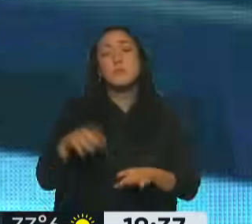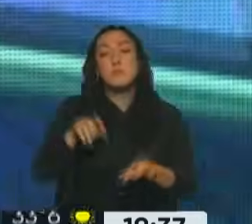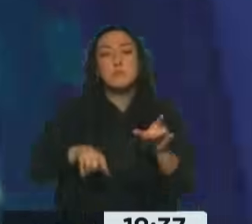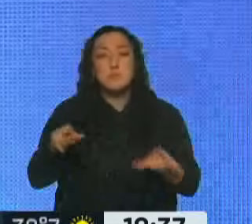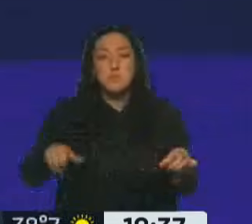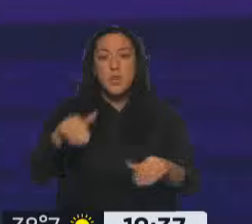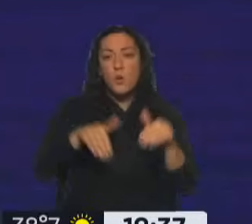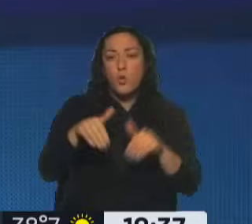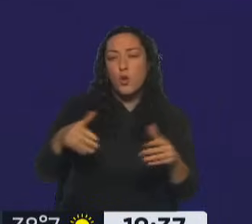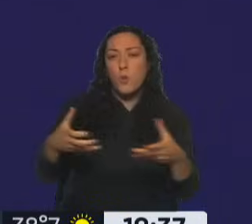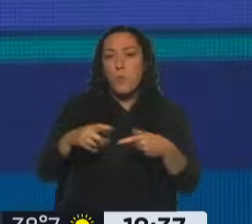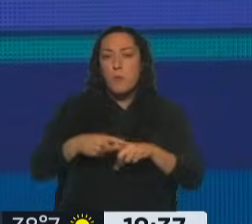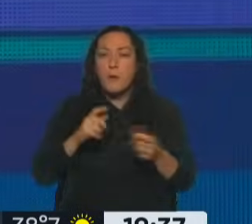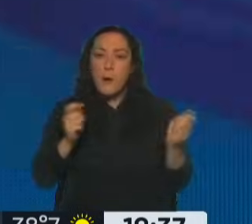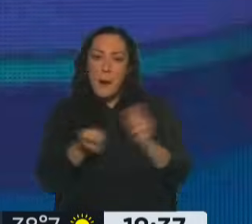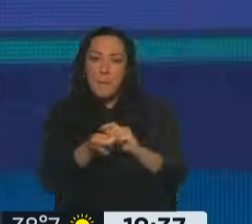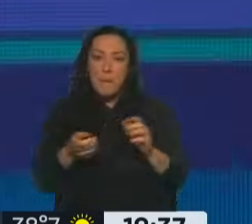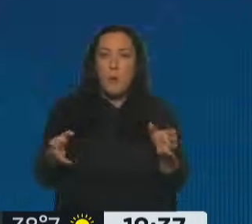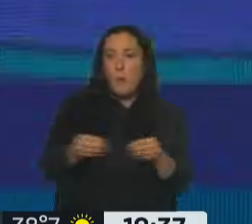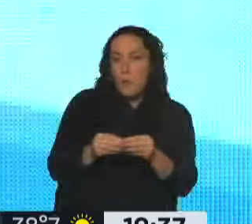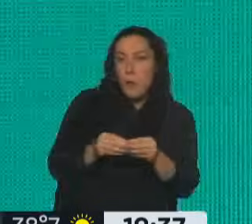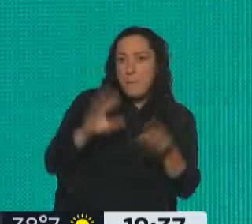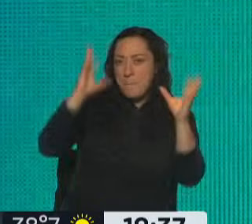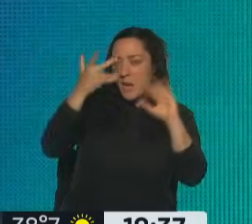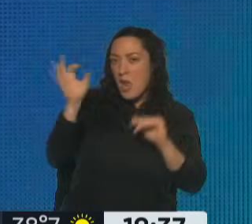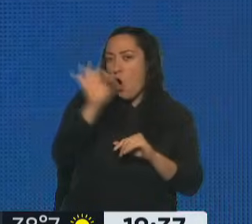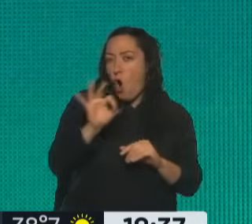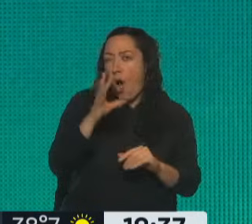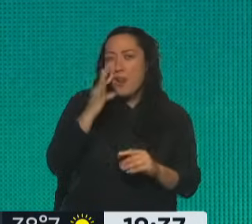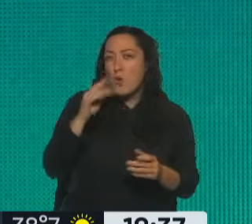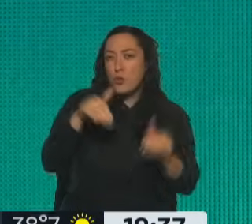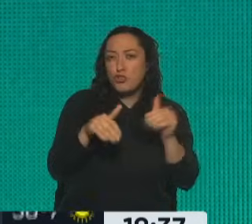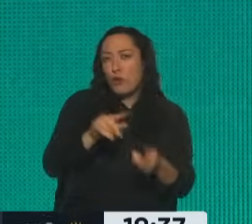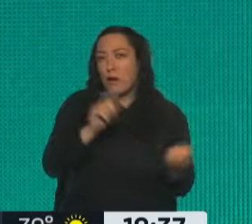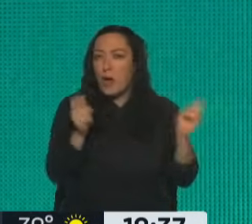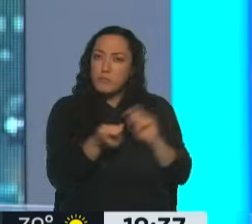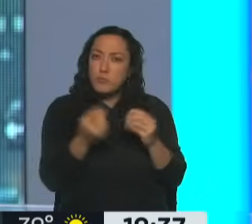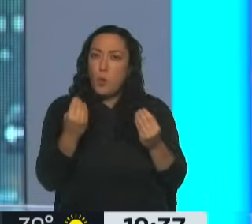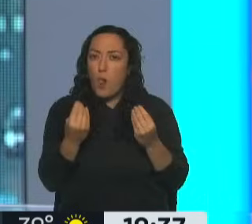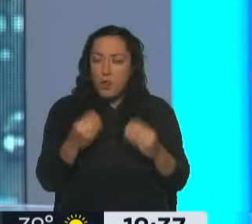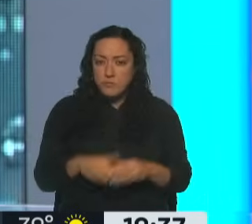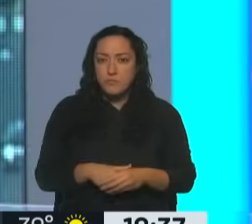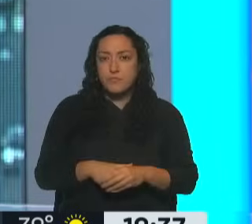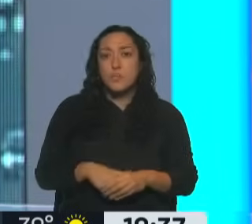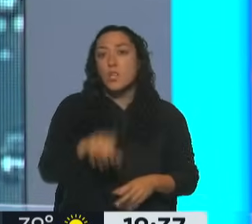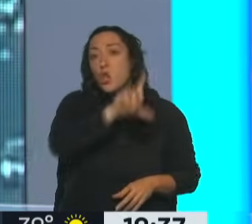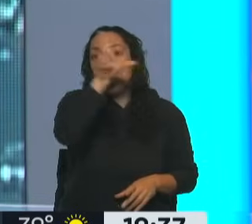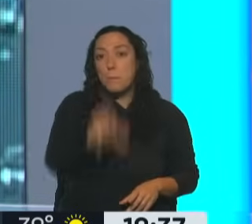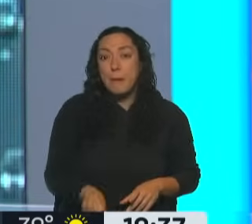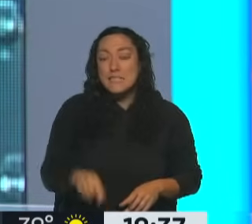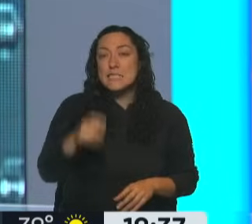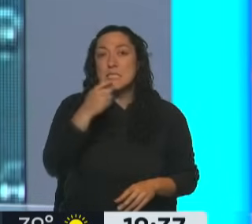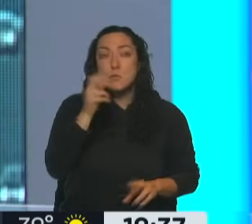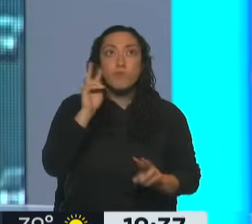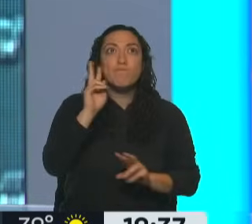los votos de Juntos por el Cambio con los votos de Milei, o hubo un cambio de voto. En todo el país, si vos tomás el conjunto del